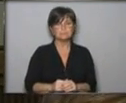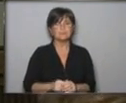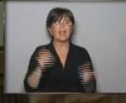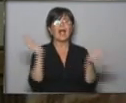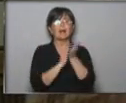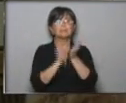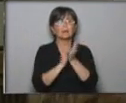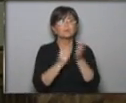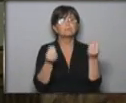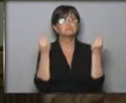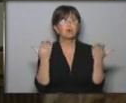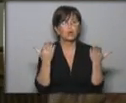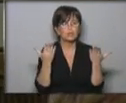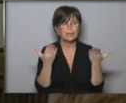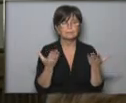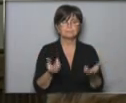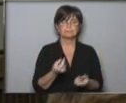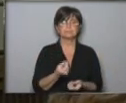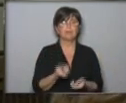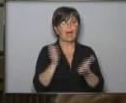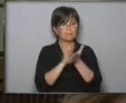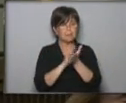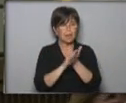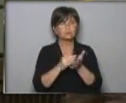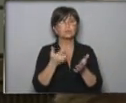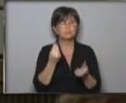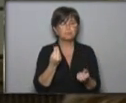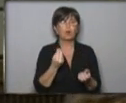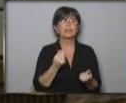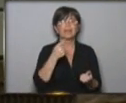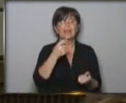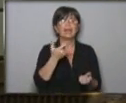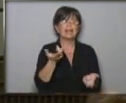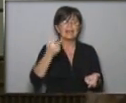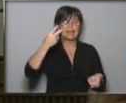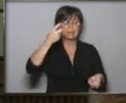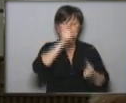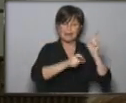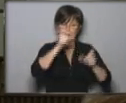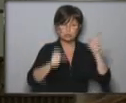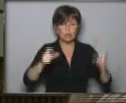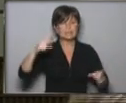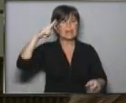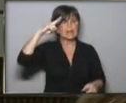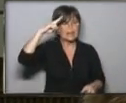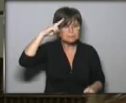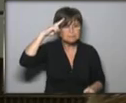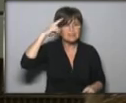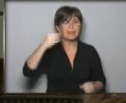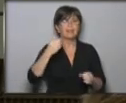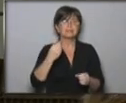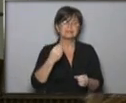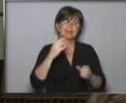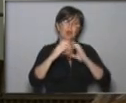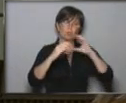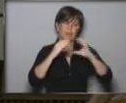Los aplausos acompañan a algunas de las personalidades más respetadas en el ámbito de los